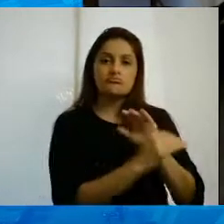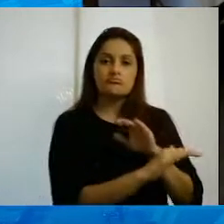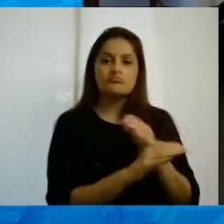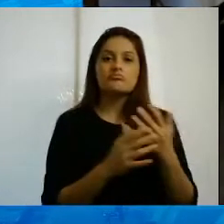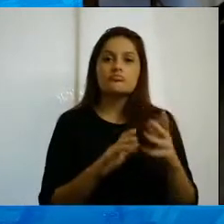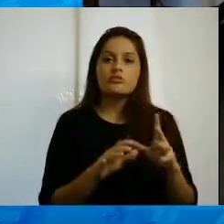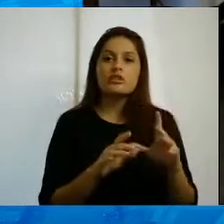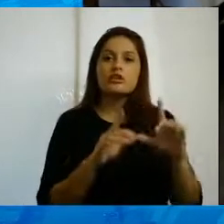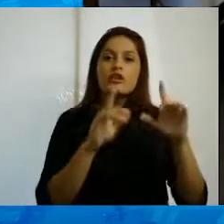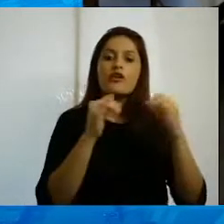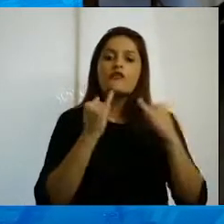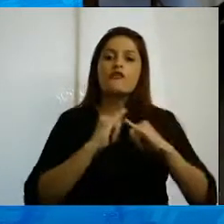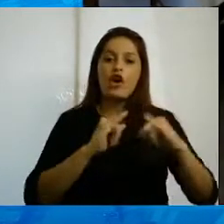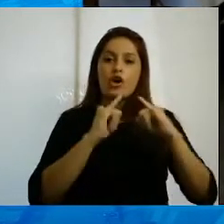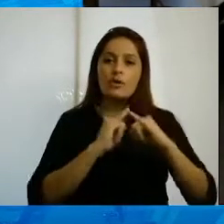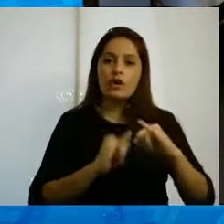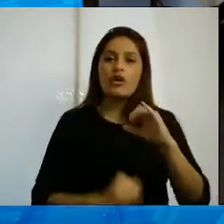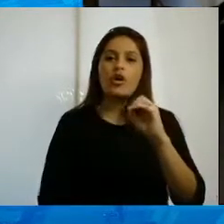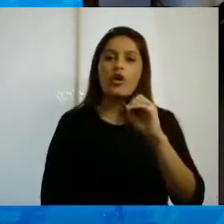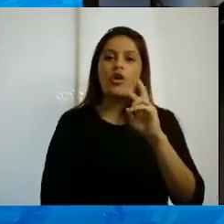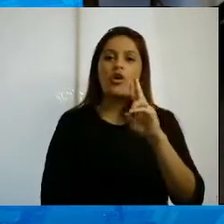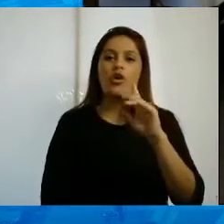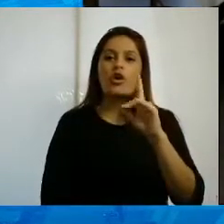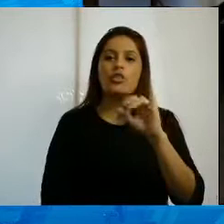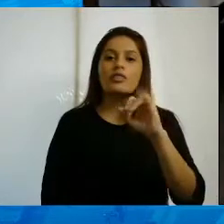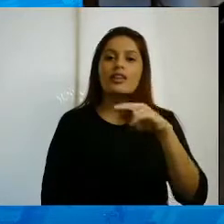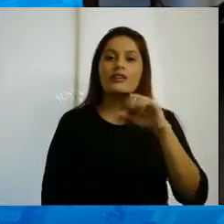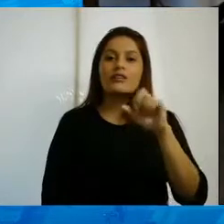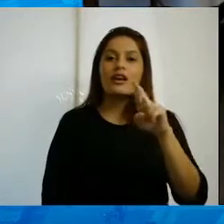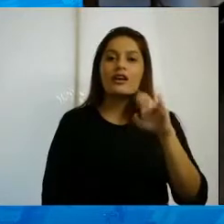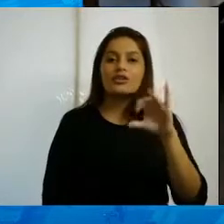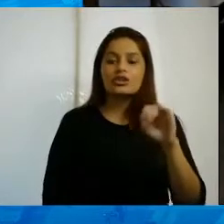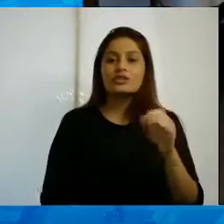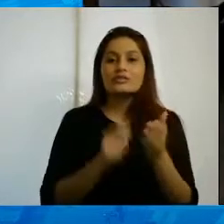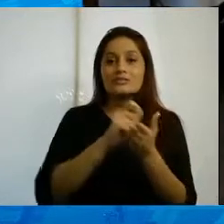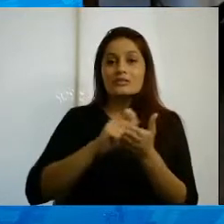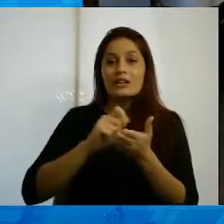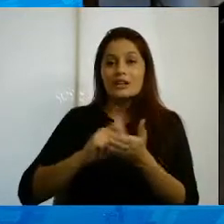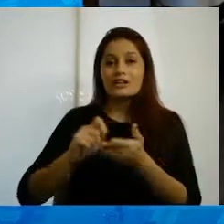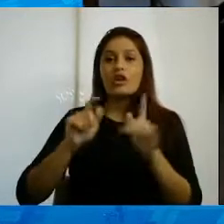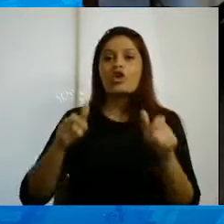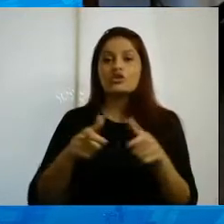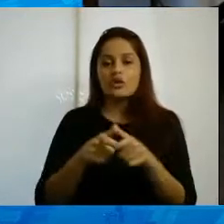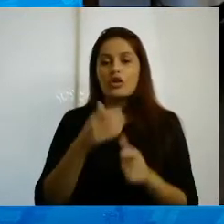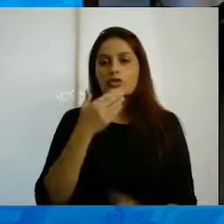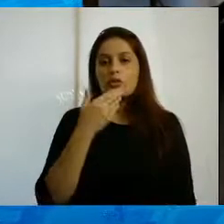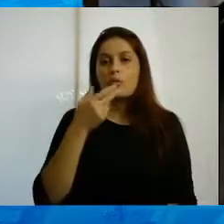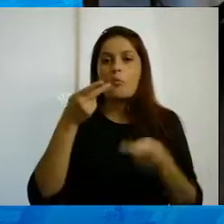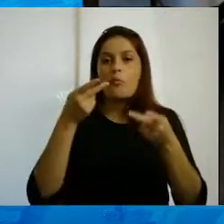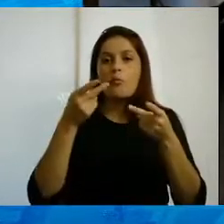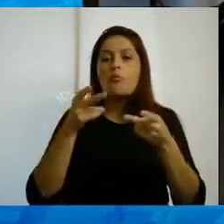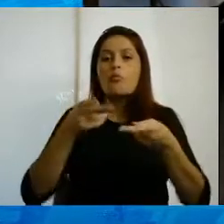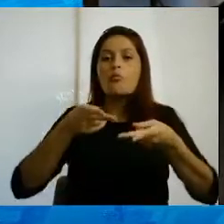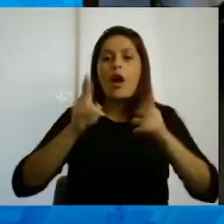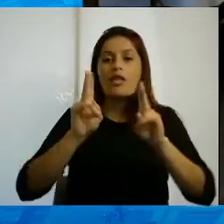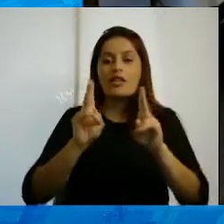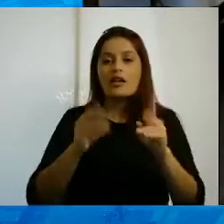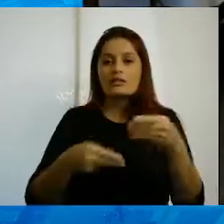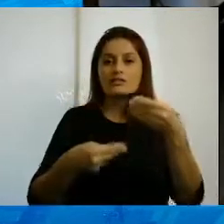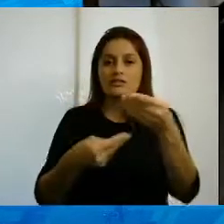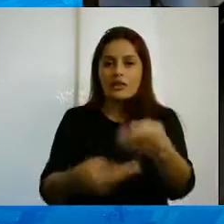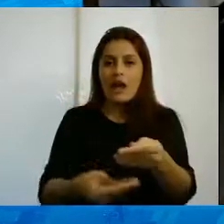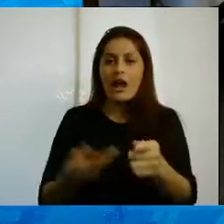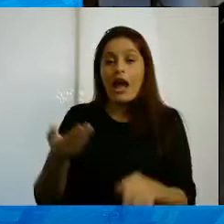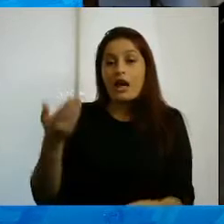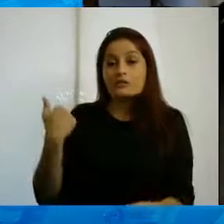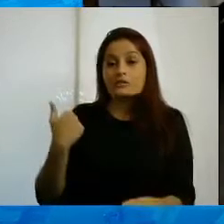mediante informes y ordinarios a Secretaría de Consejo para que les pueda llegar también la información que han solicitado los concejales